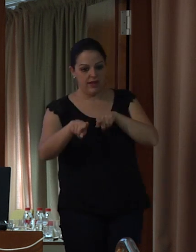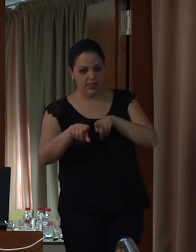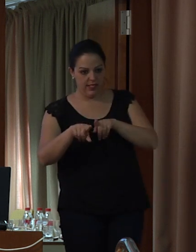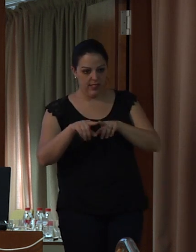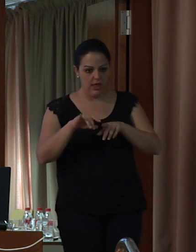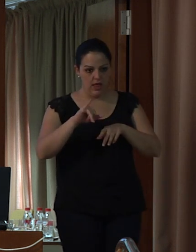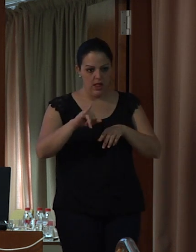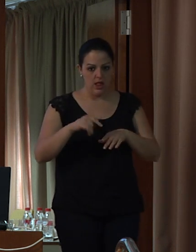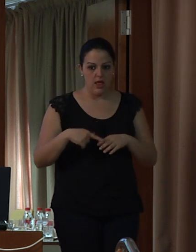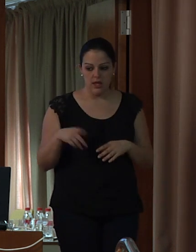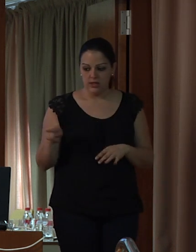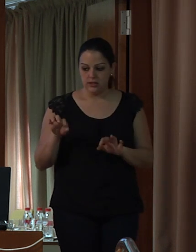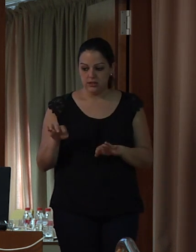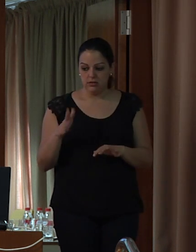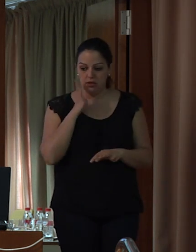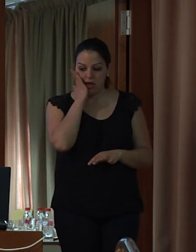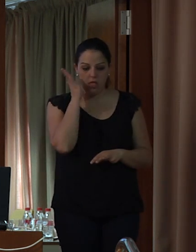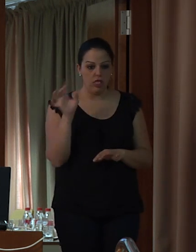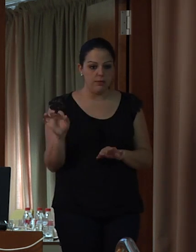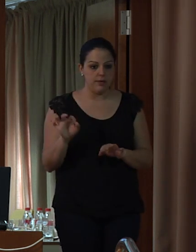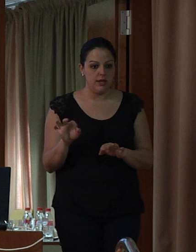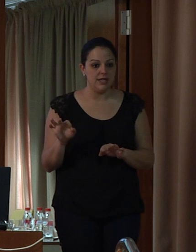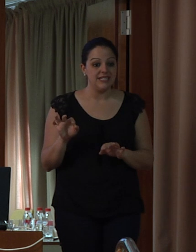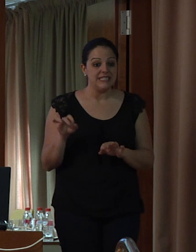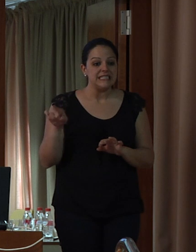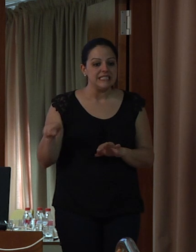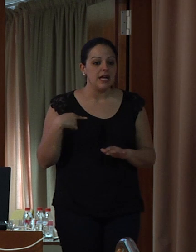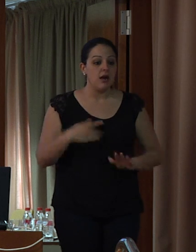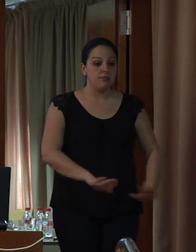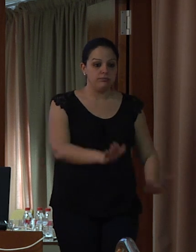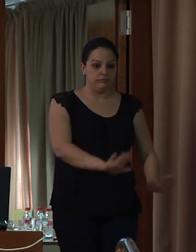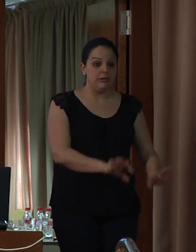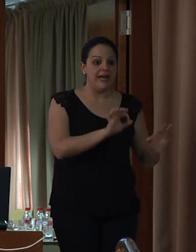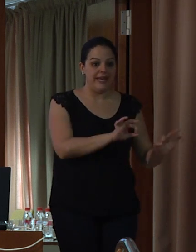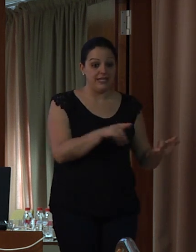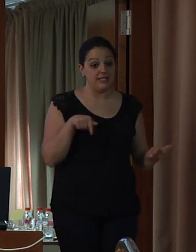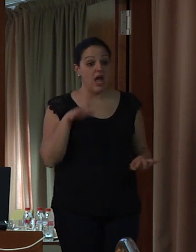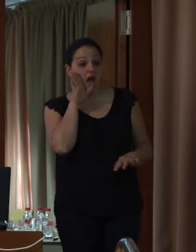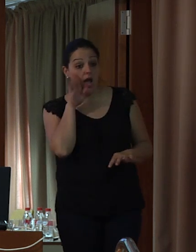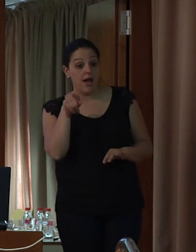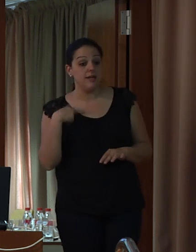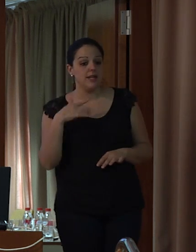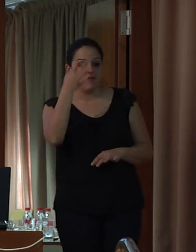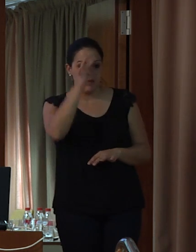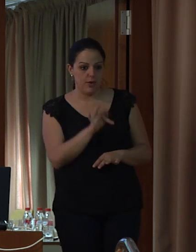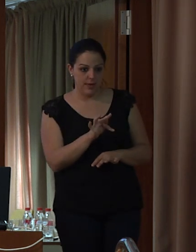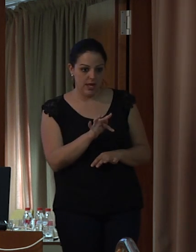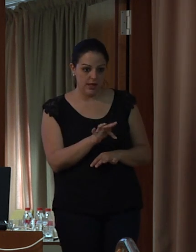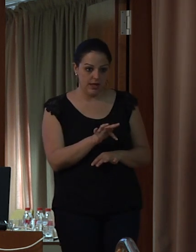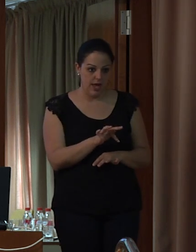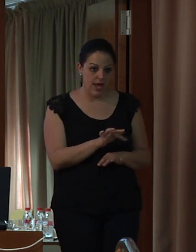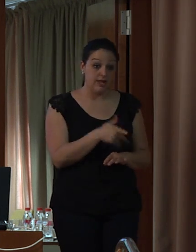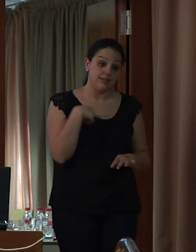piernas de este señor. Es que esto se produce durante el sueño. Él ya está durmiendo y lo único que hace es dar una serie de patadas